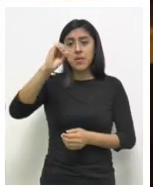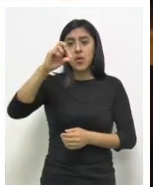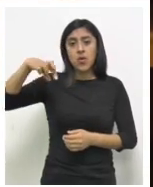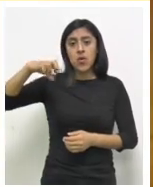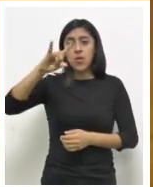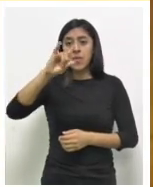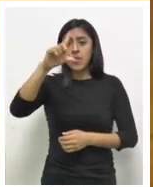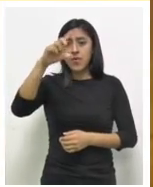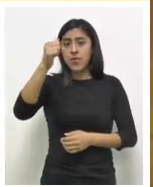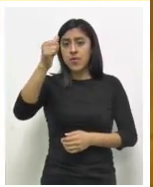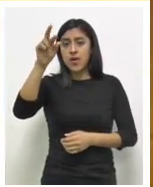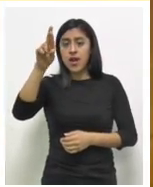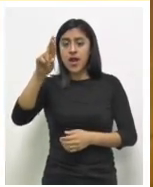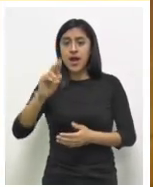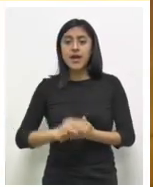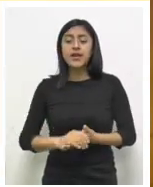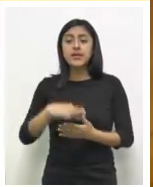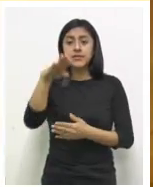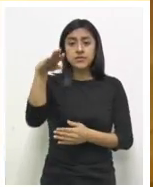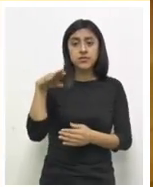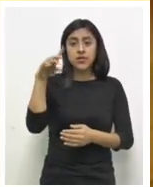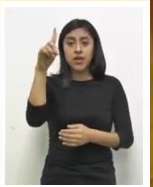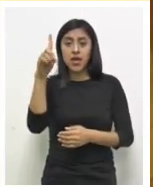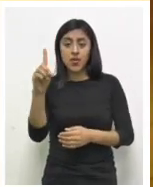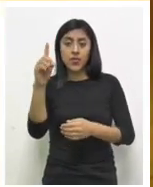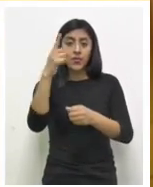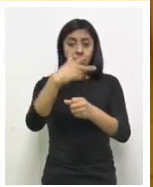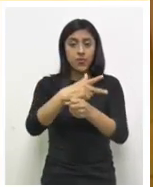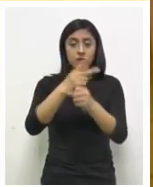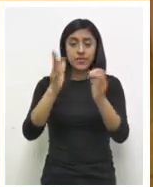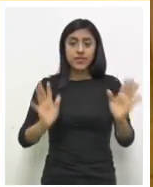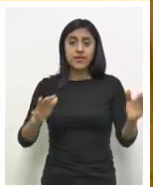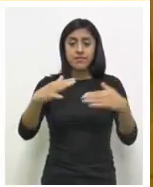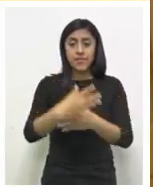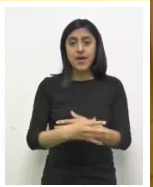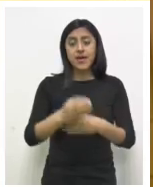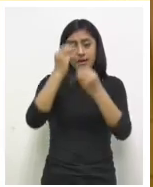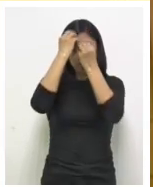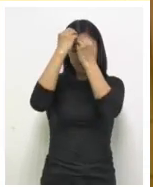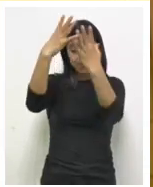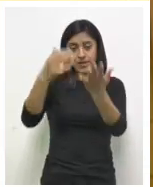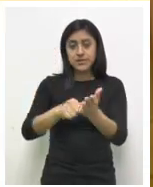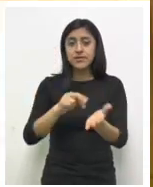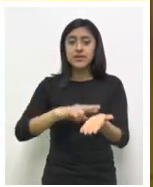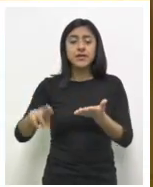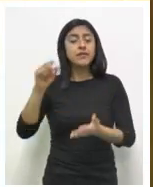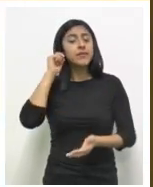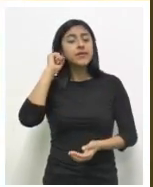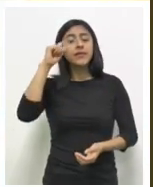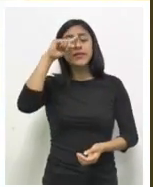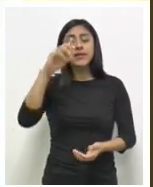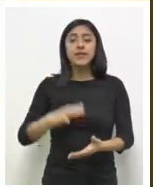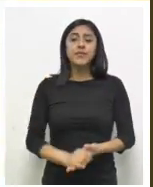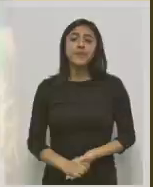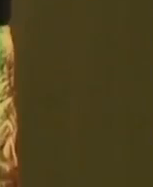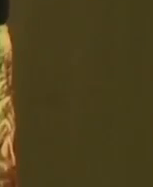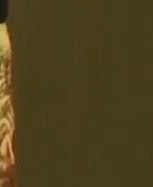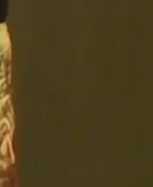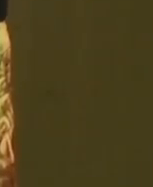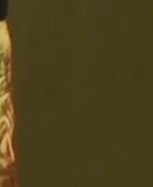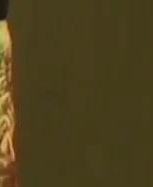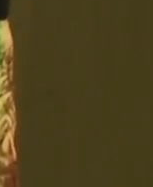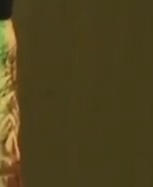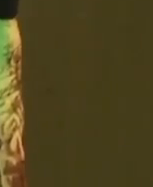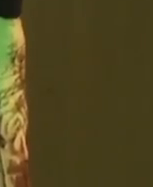Teatro de la Universidad Popular en la Zona 1 de Guatemala. Para InfoRENAP GT, Fabián Galindo.